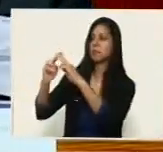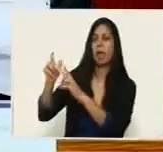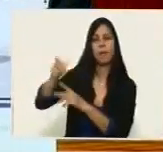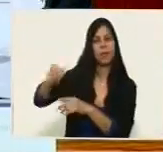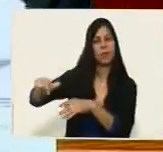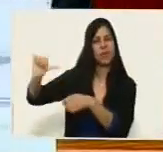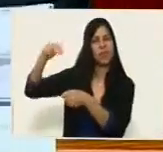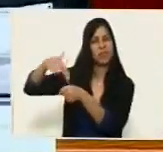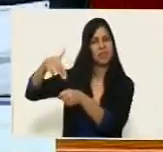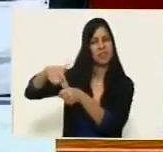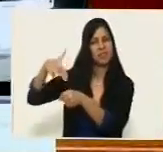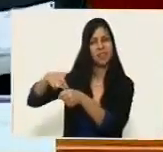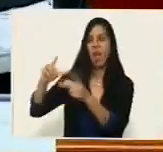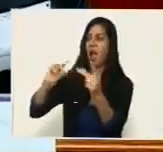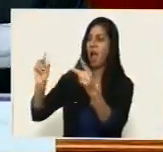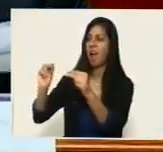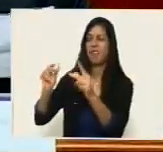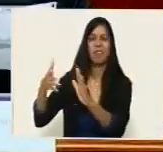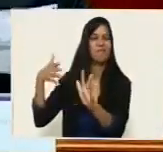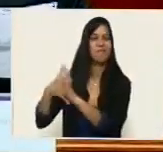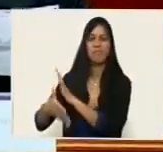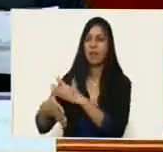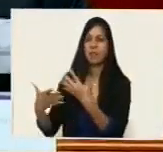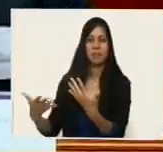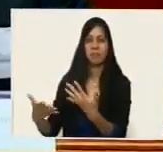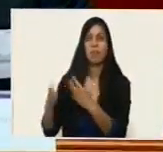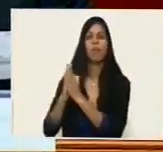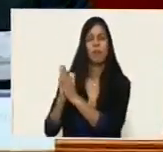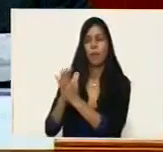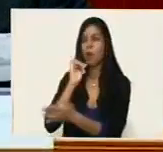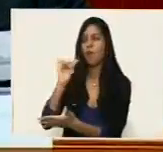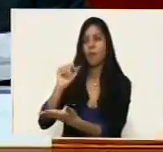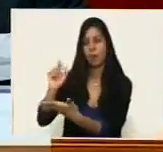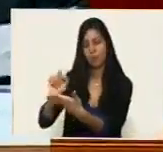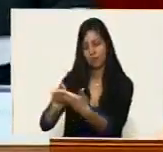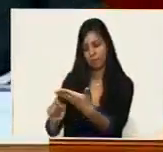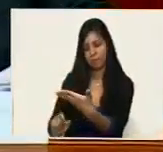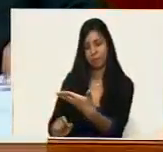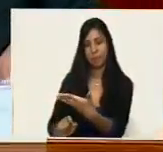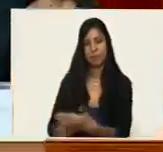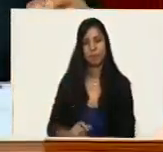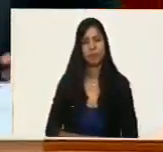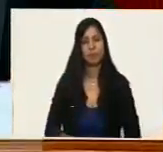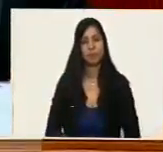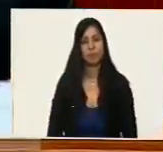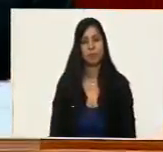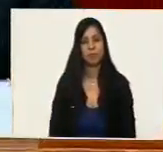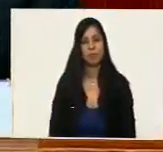está ocurriendo con ellos.